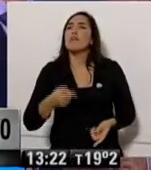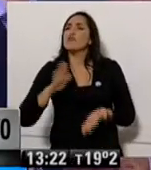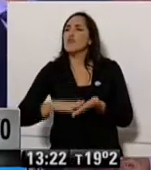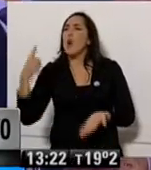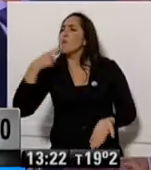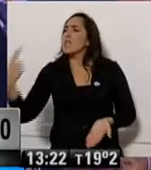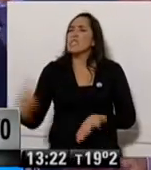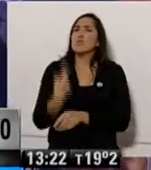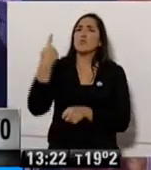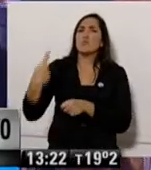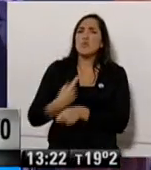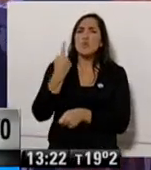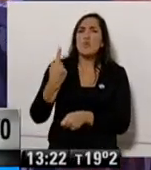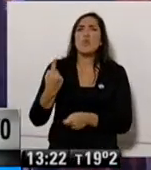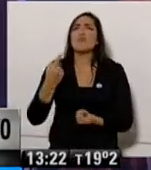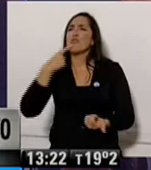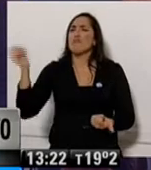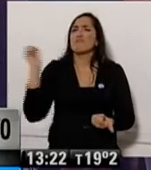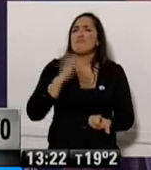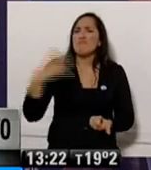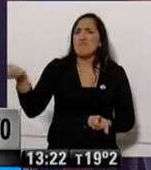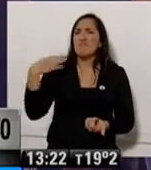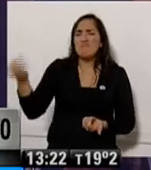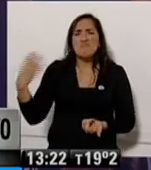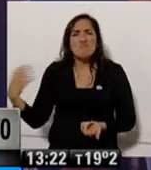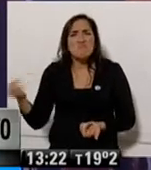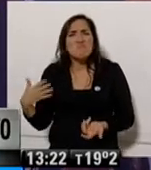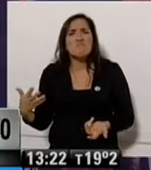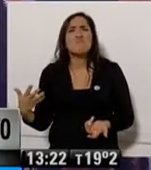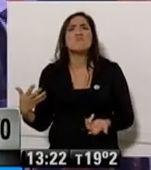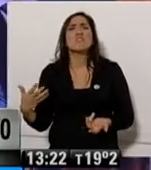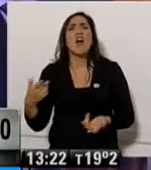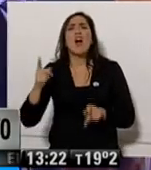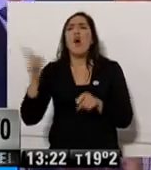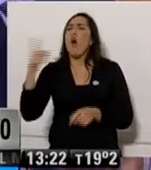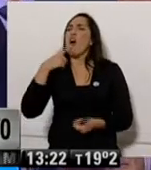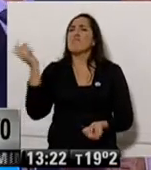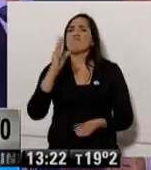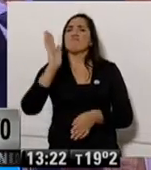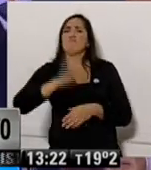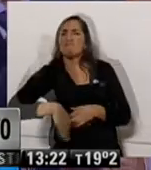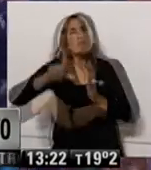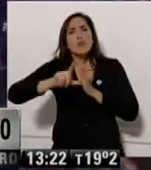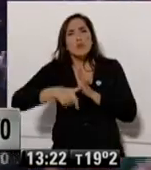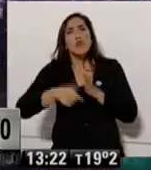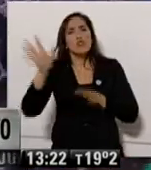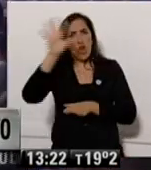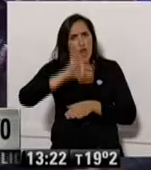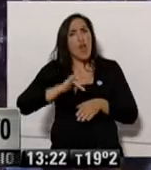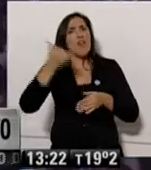insultos, a los agravios, a la descalificación y difamación